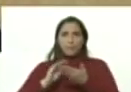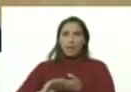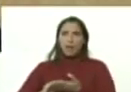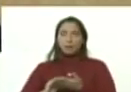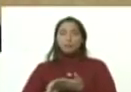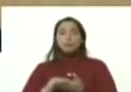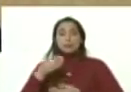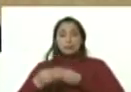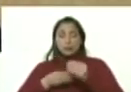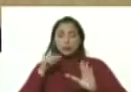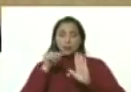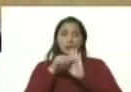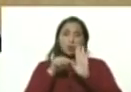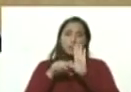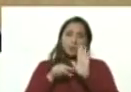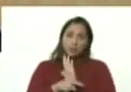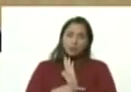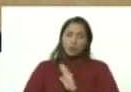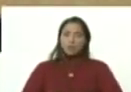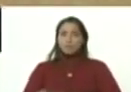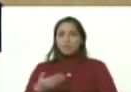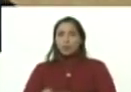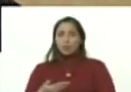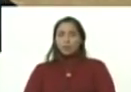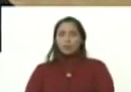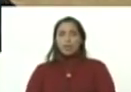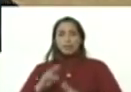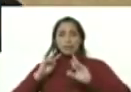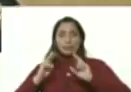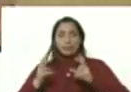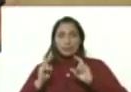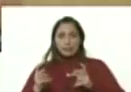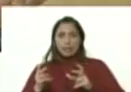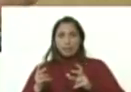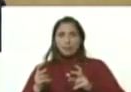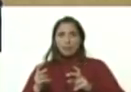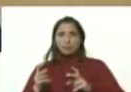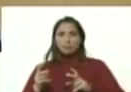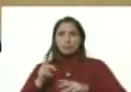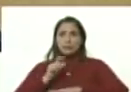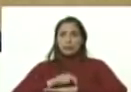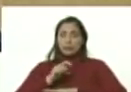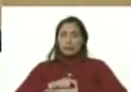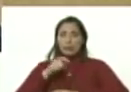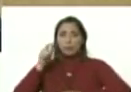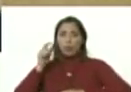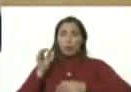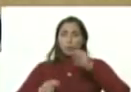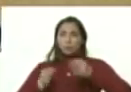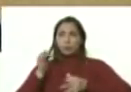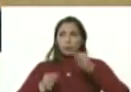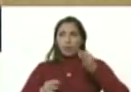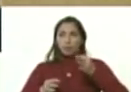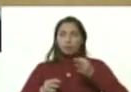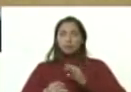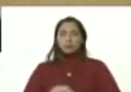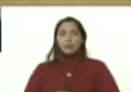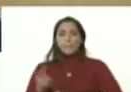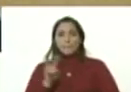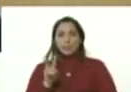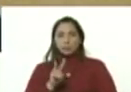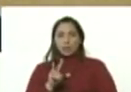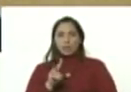recomendaciones son muy importantes. El tema de los tiempos procesales, por ejemplo, en la justicia venezolana, un elemento que hay